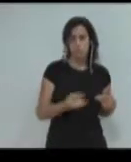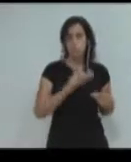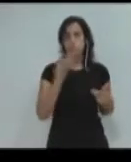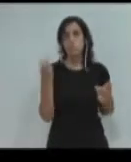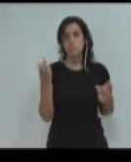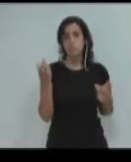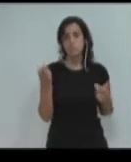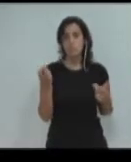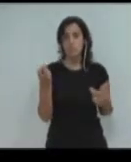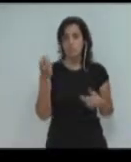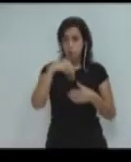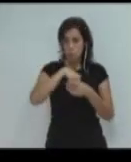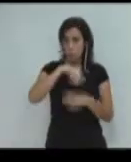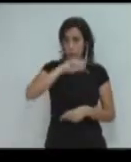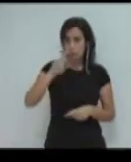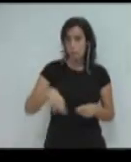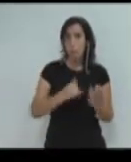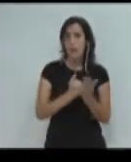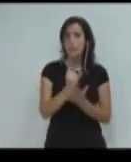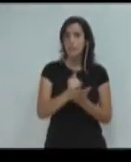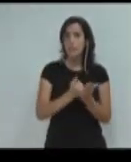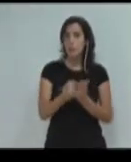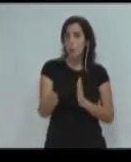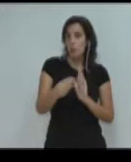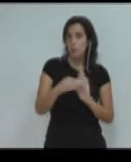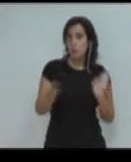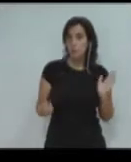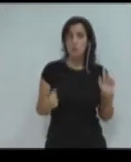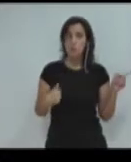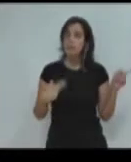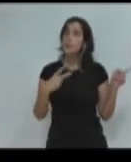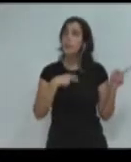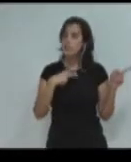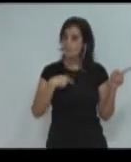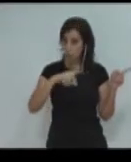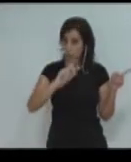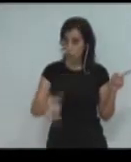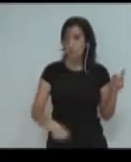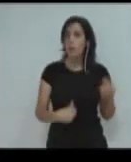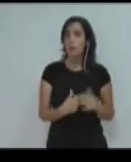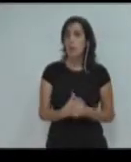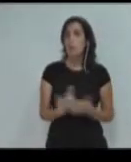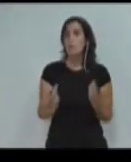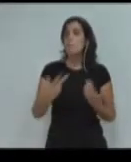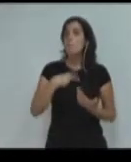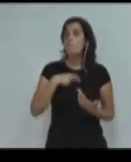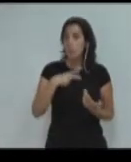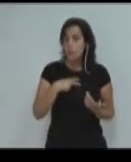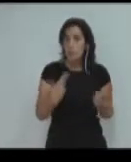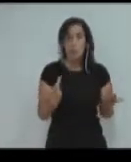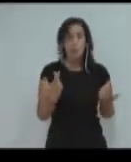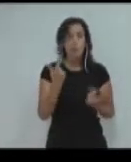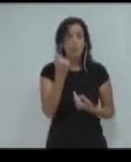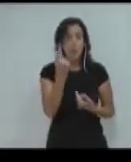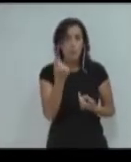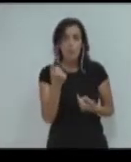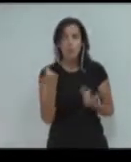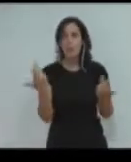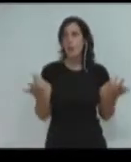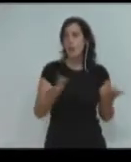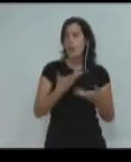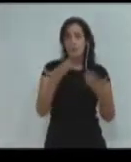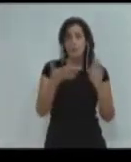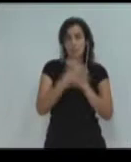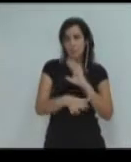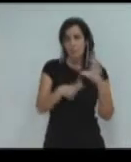se incorporará incluso hasta como una asignatura. Y en las de Derecho, ¿no? En las de Derecho y en también. las de Derecho, en las de finanzas, En las de Derecho también. es decir,